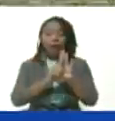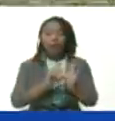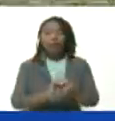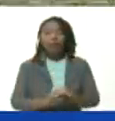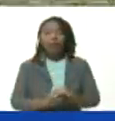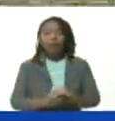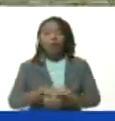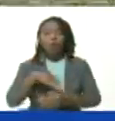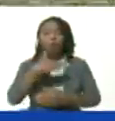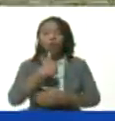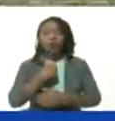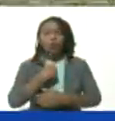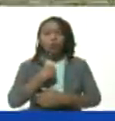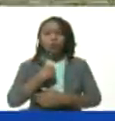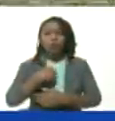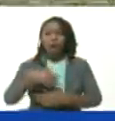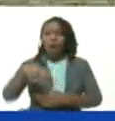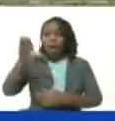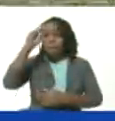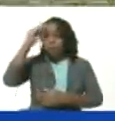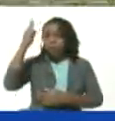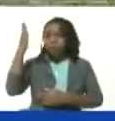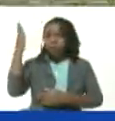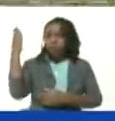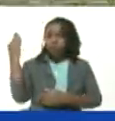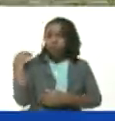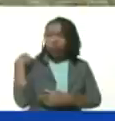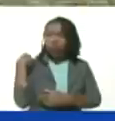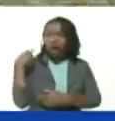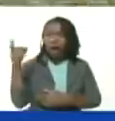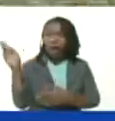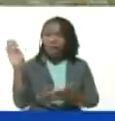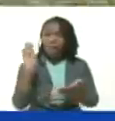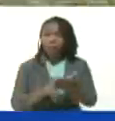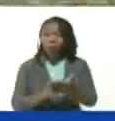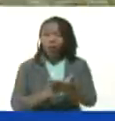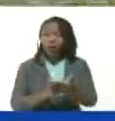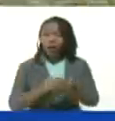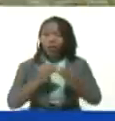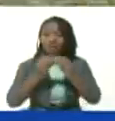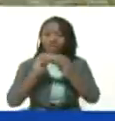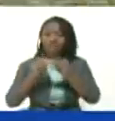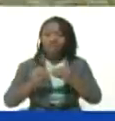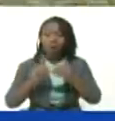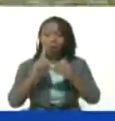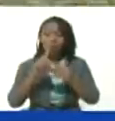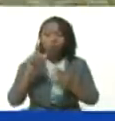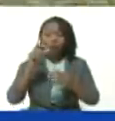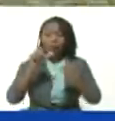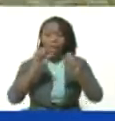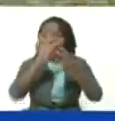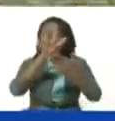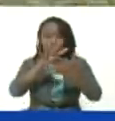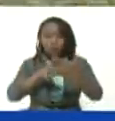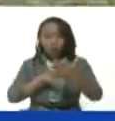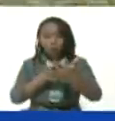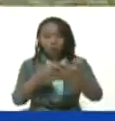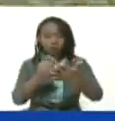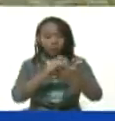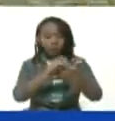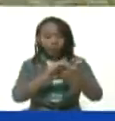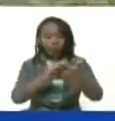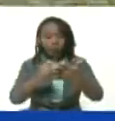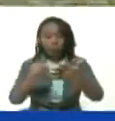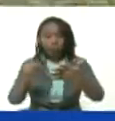Cuando yo supe que allí se establece la realización de un censo, de un